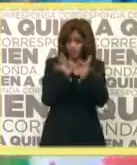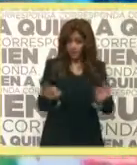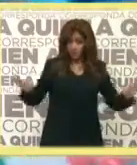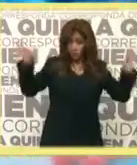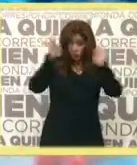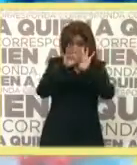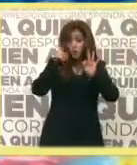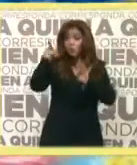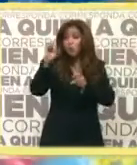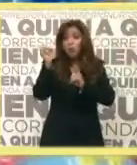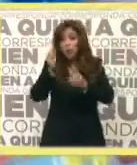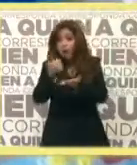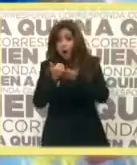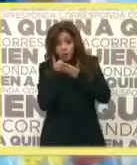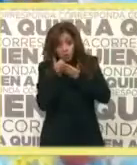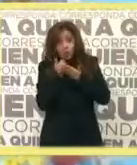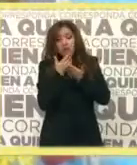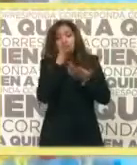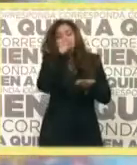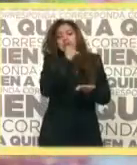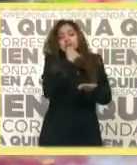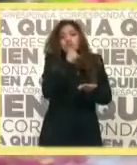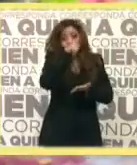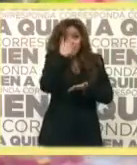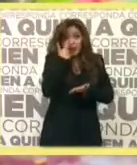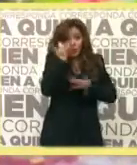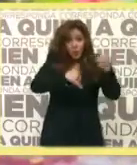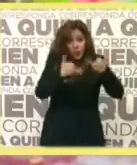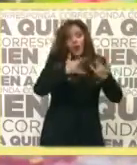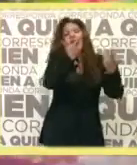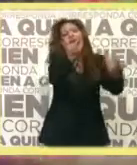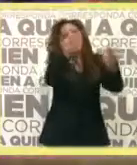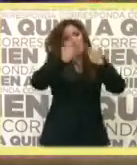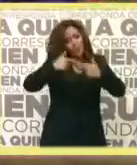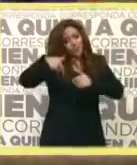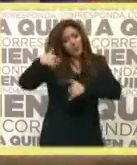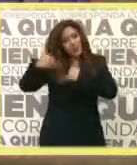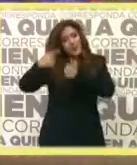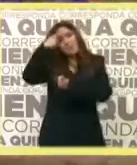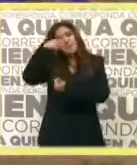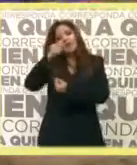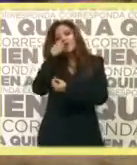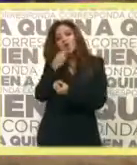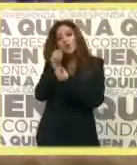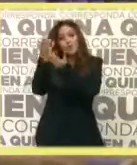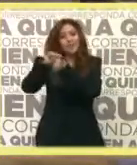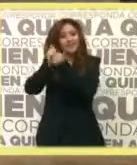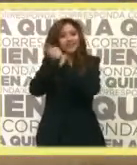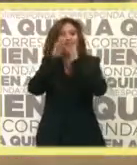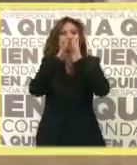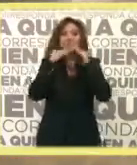no sería posible. Si quieres ser parte del Juguetón, dona un juguete a cambio de la sonrisa de un pequeño.